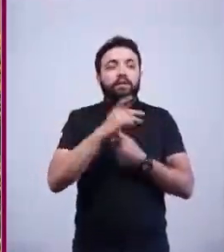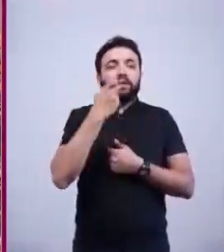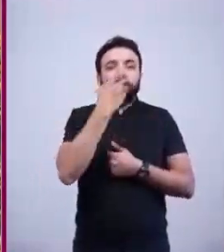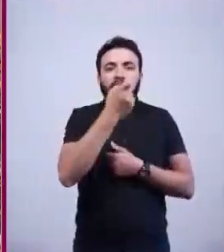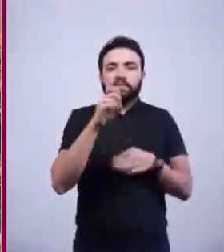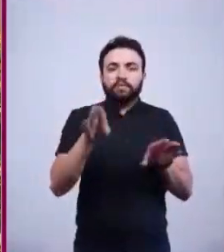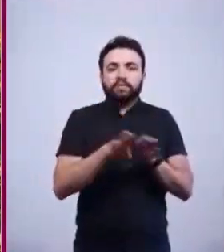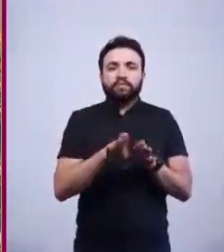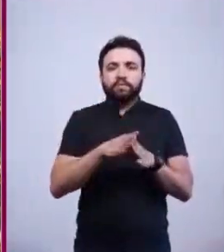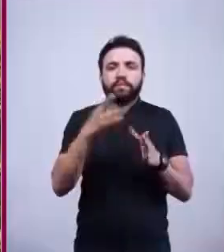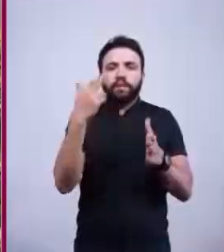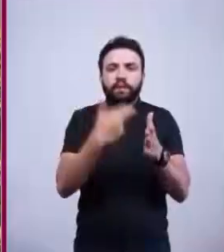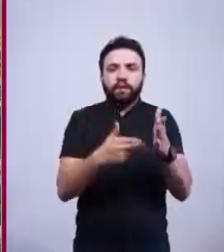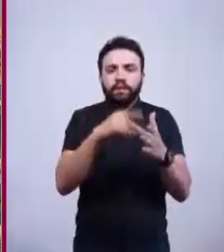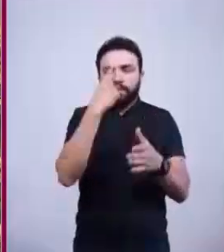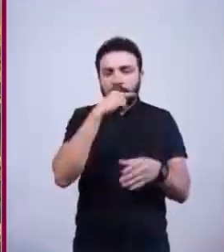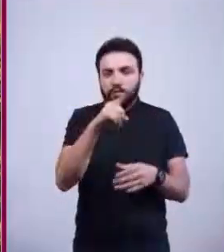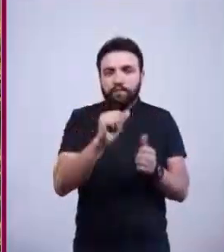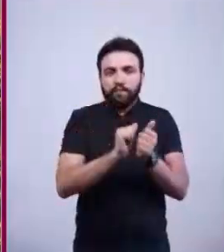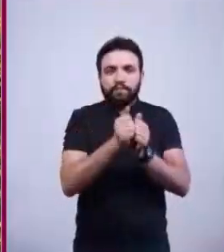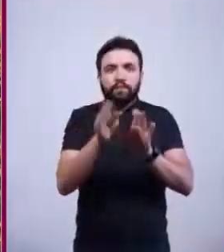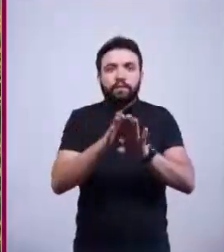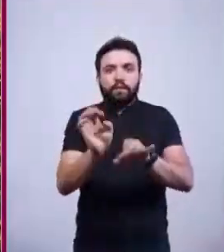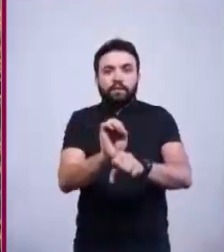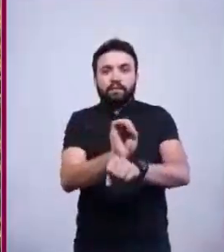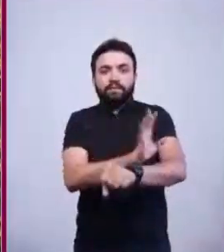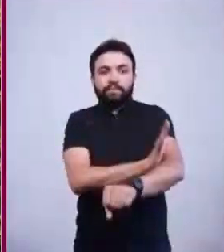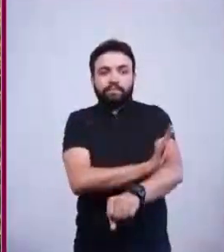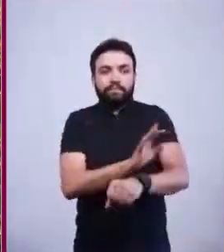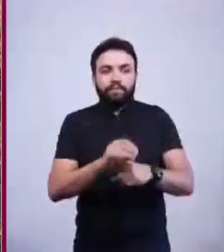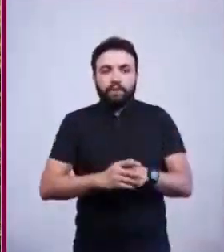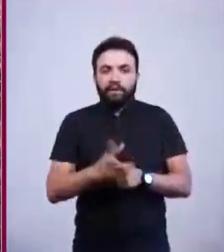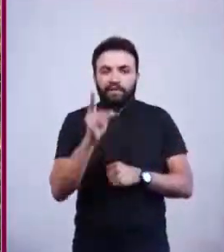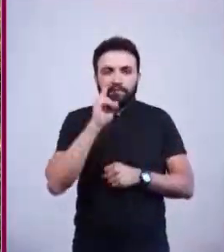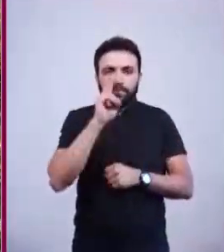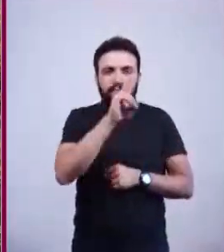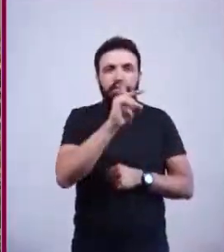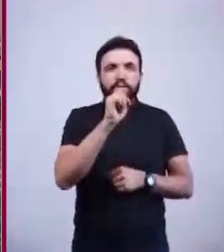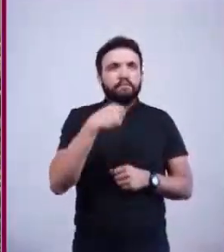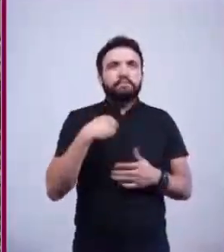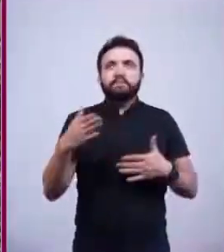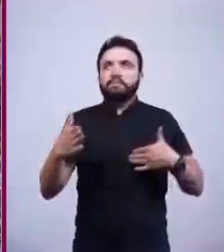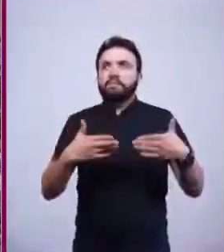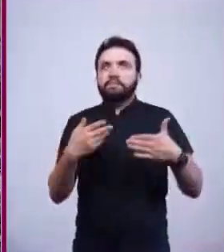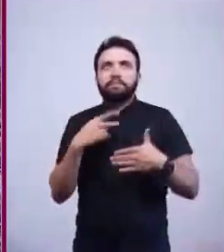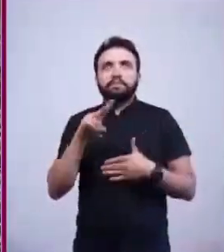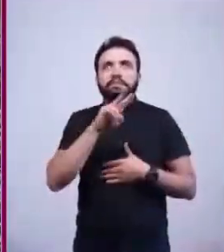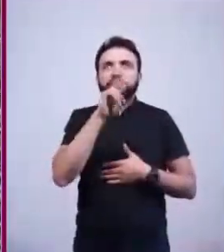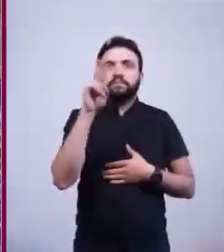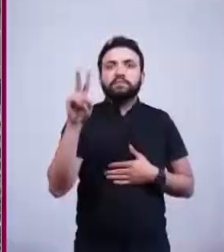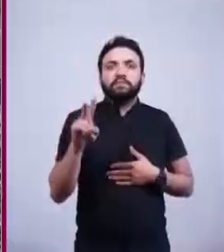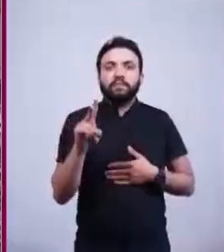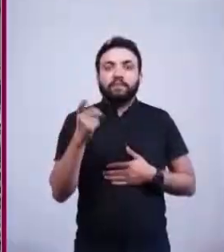un taller de sensibilización a lo que observamos en nuestro caminar.